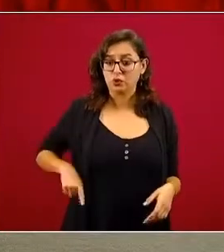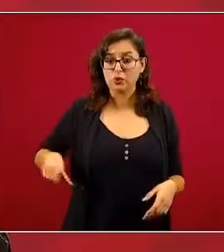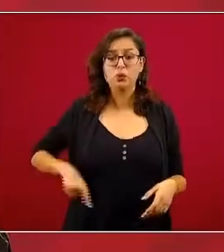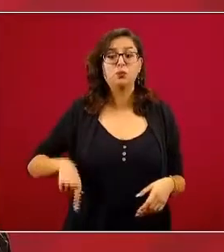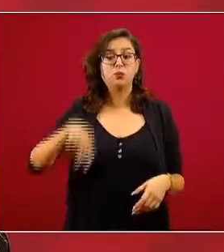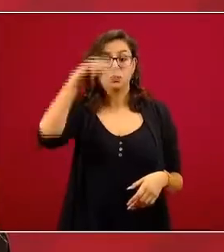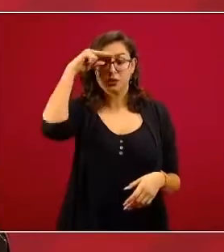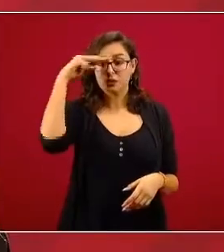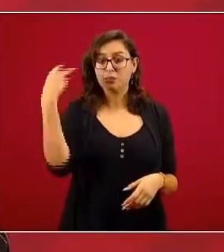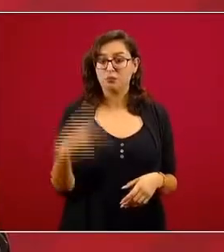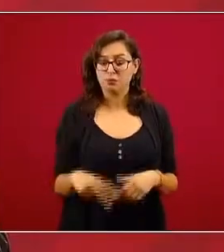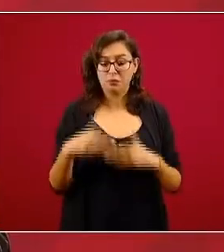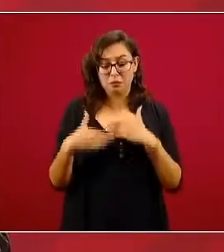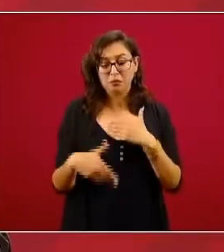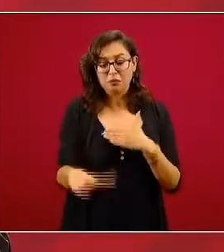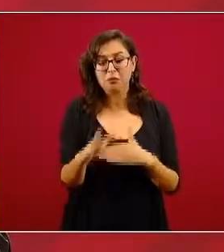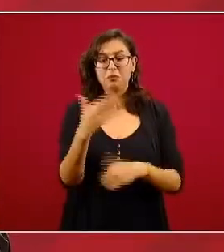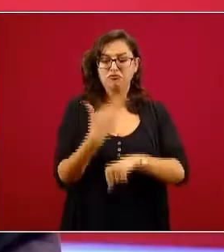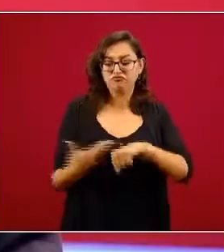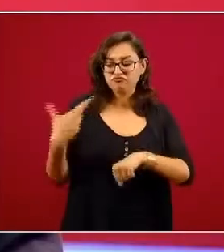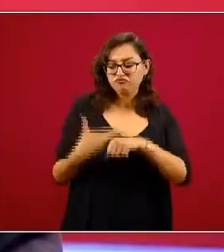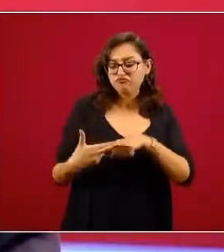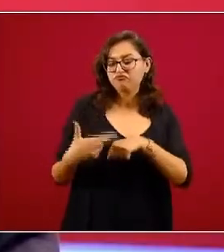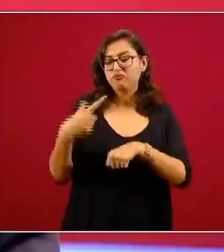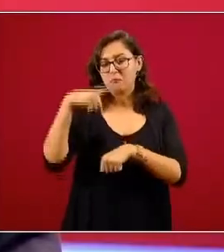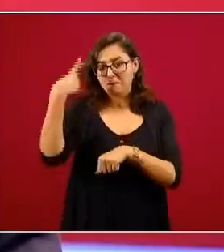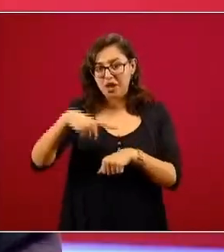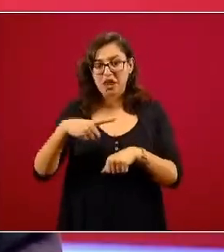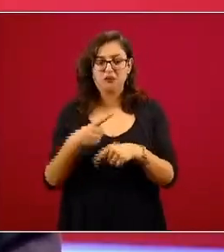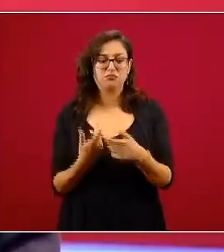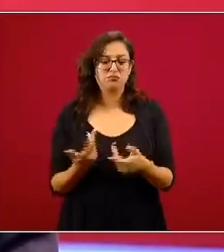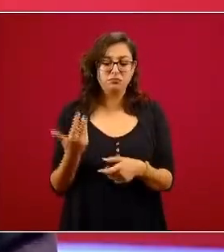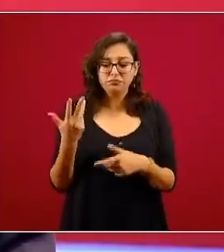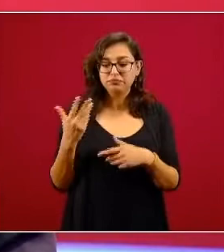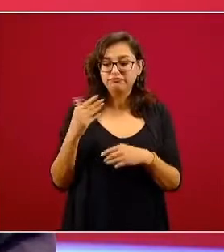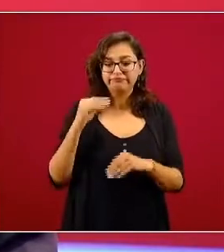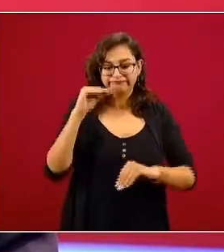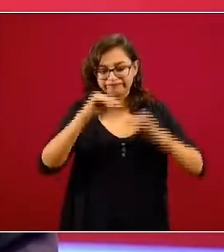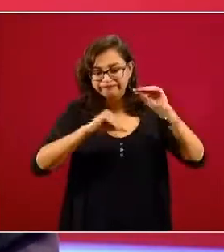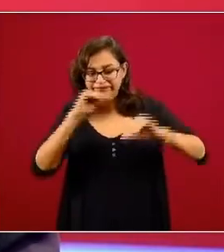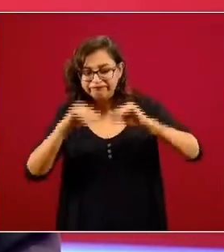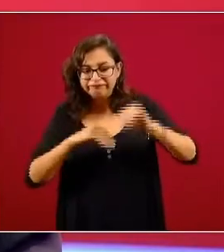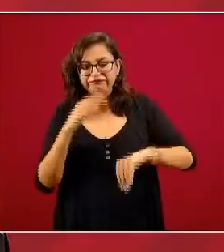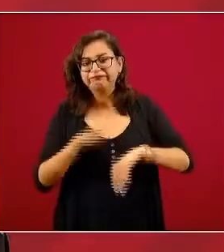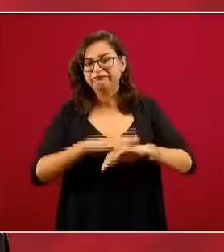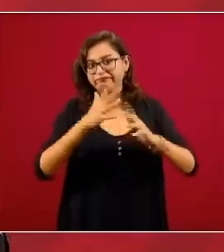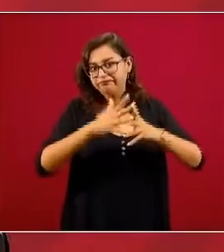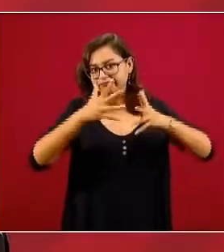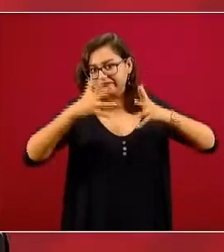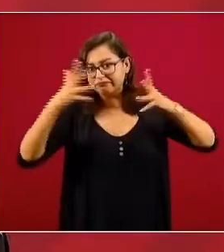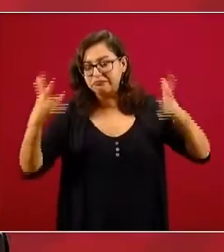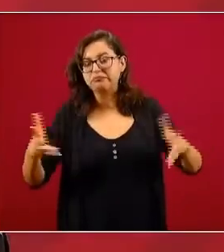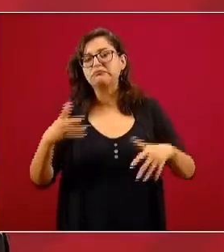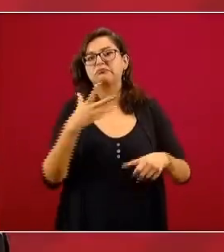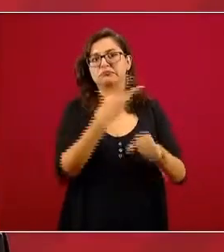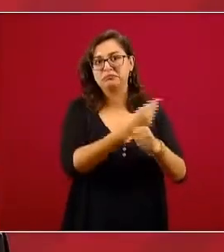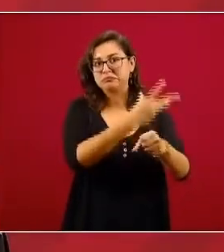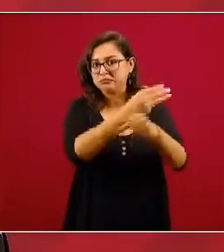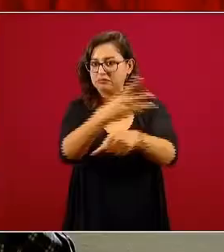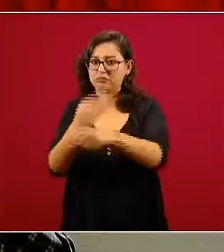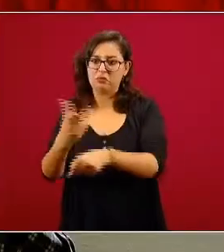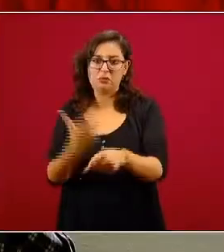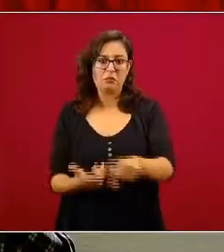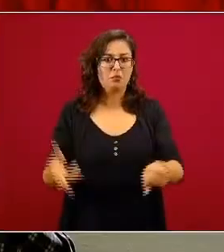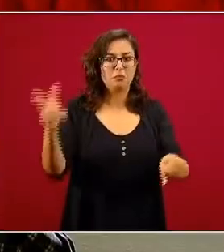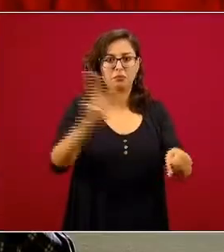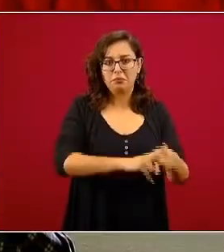México para poder hacer distintos esquemas de operación a mayor escala, incluyendo la reconversión